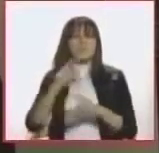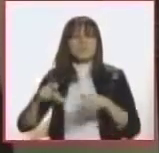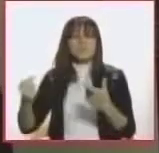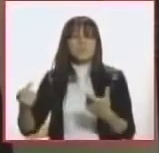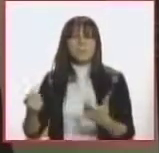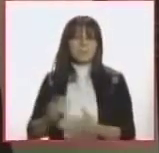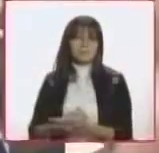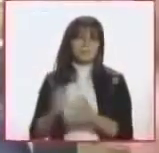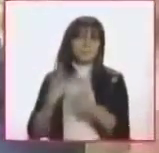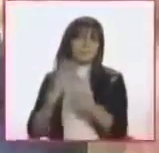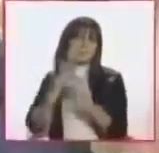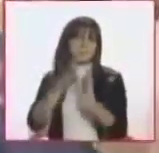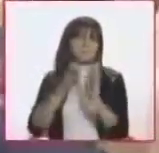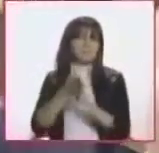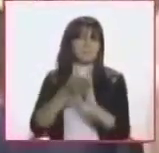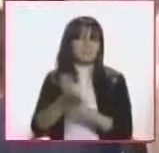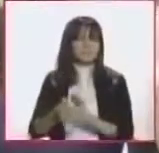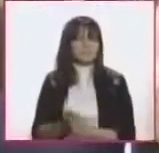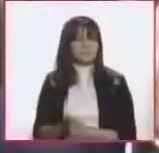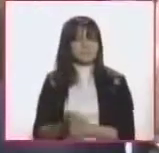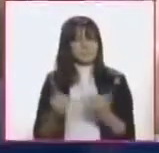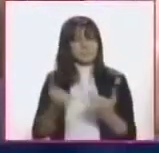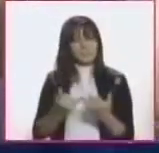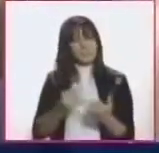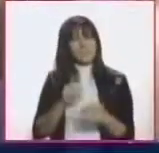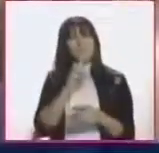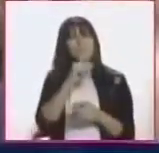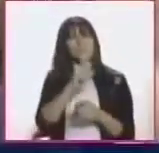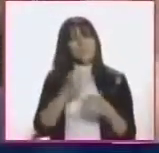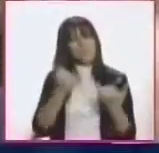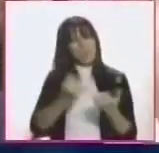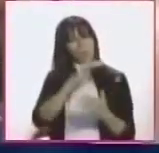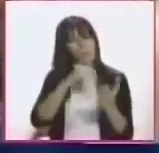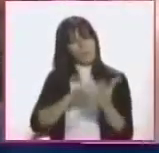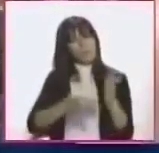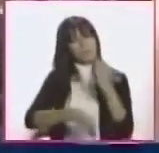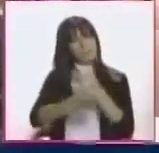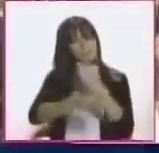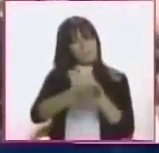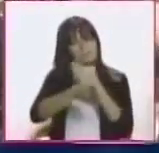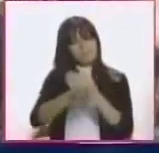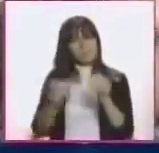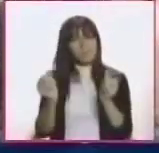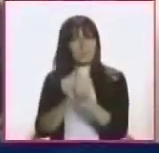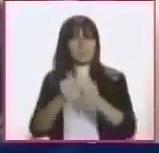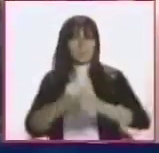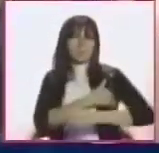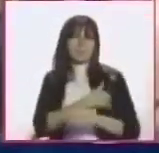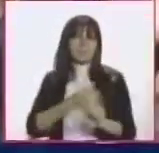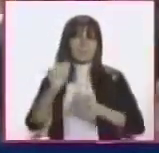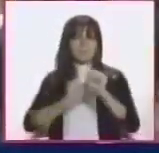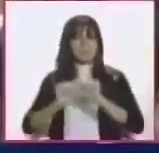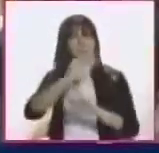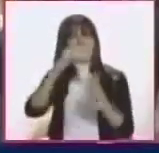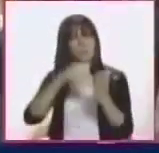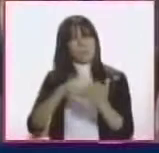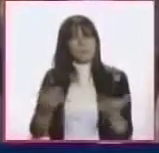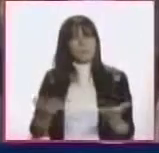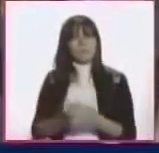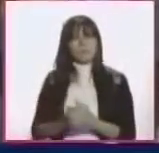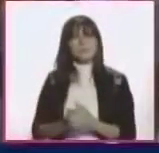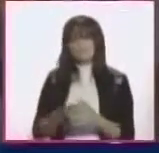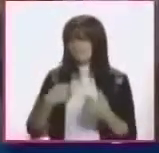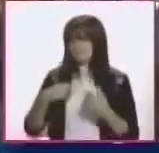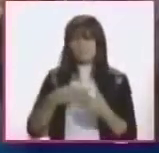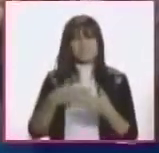Noticinco. Ministro, ratificado por el presidente Santos en esta conmemoración, esta condecoración como nuevo ministro otra vez de la Defensa.